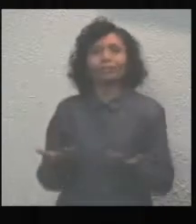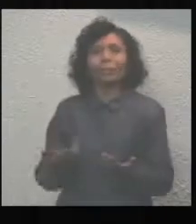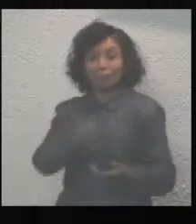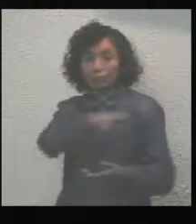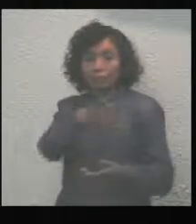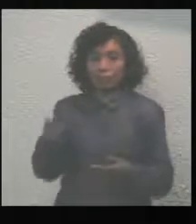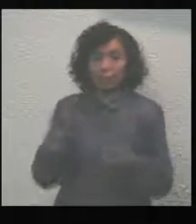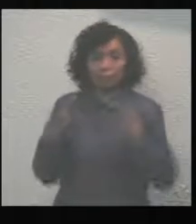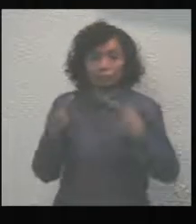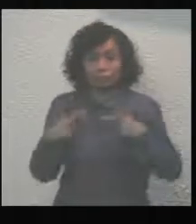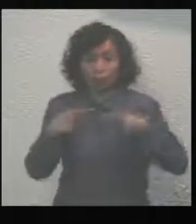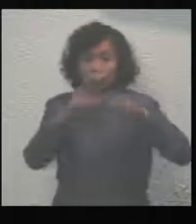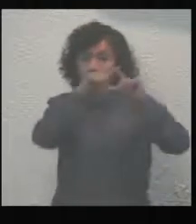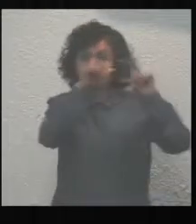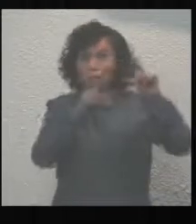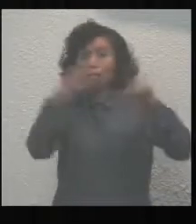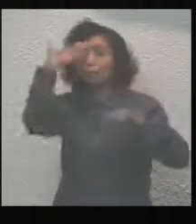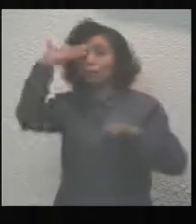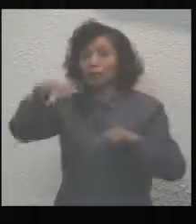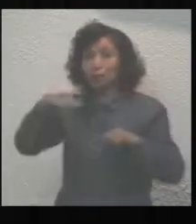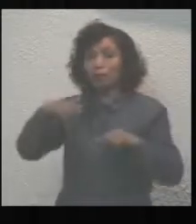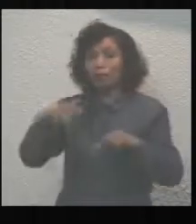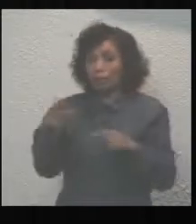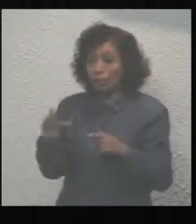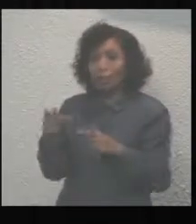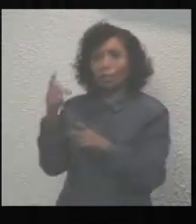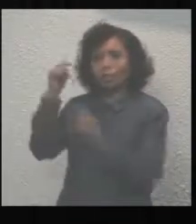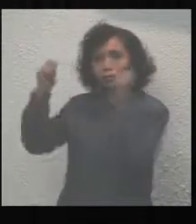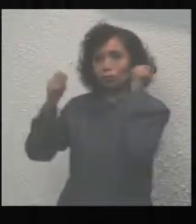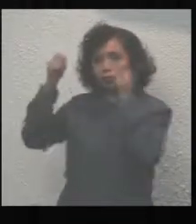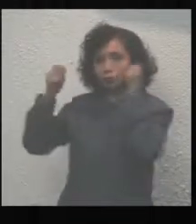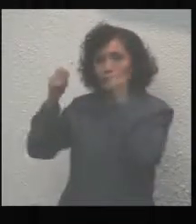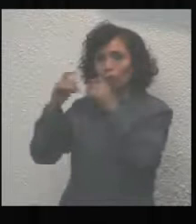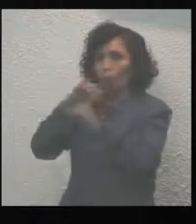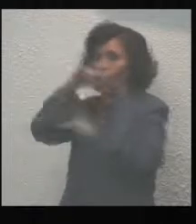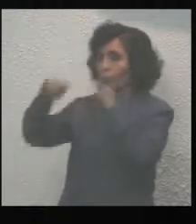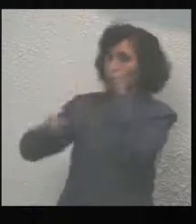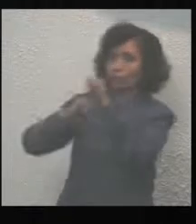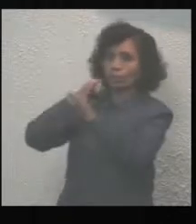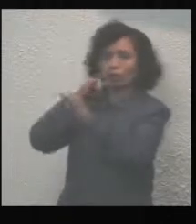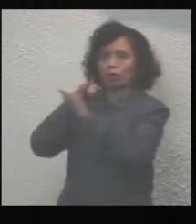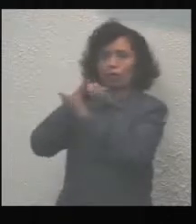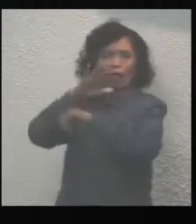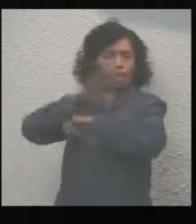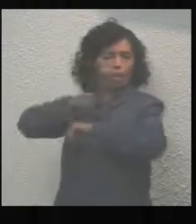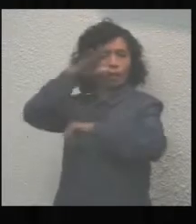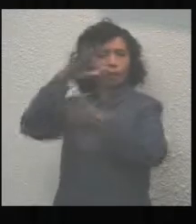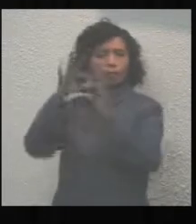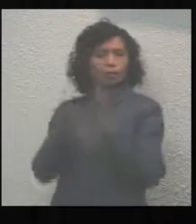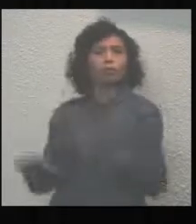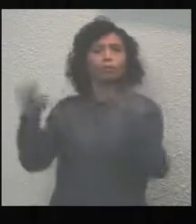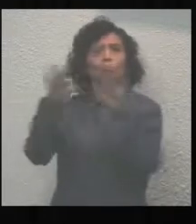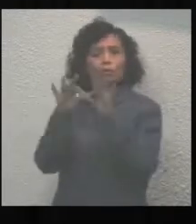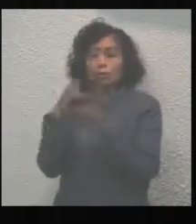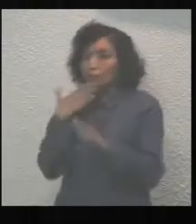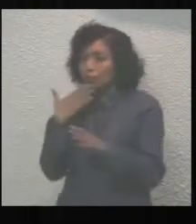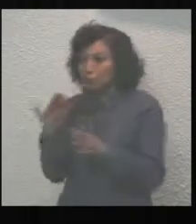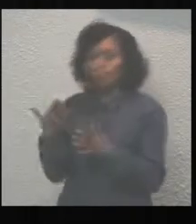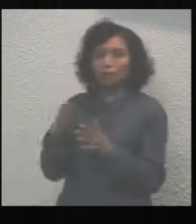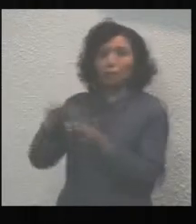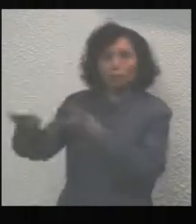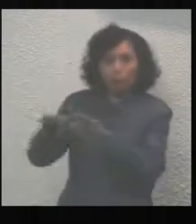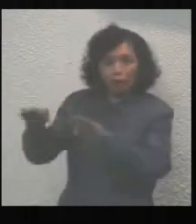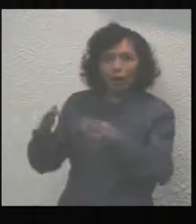mexicana el saber que su centro turístico de clase internacional más importante está vivo activo